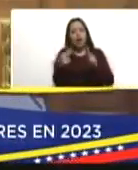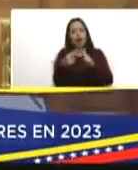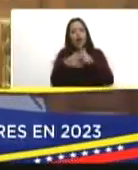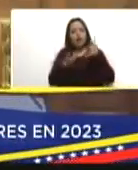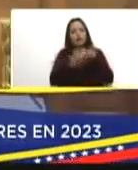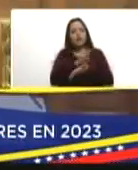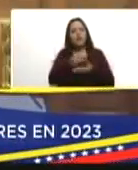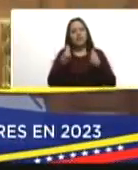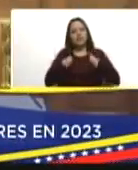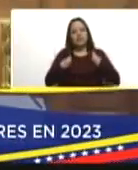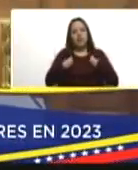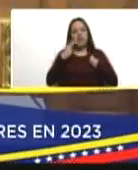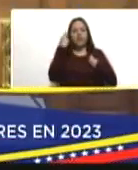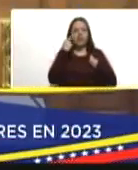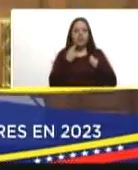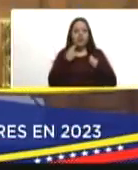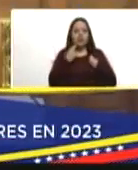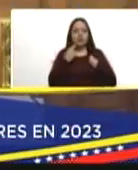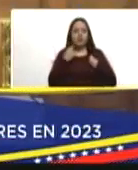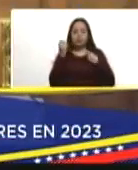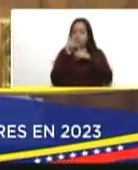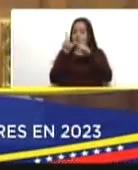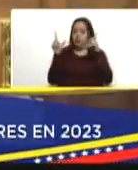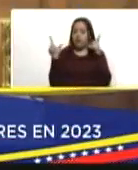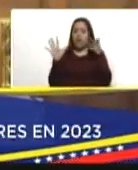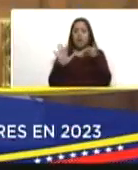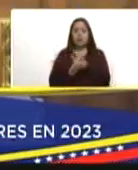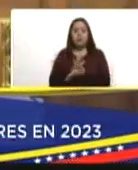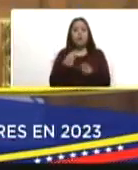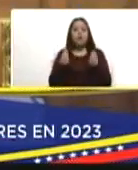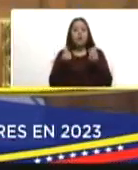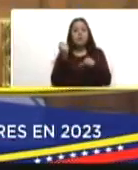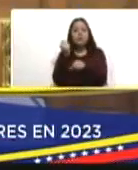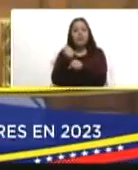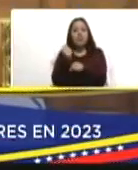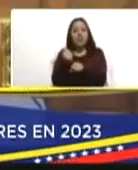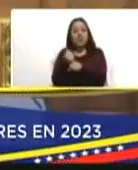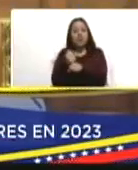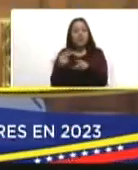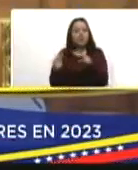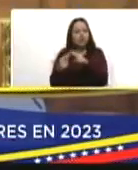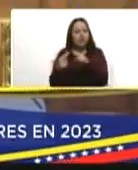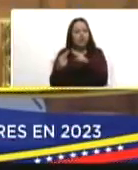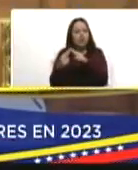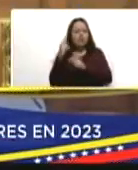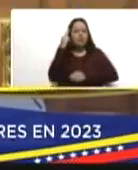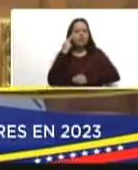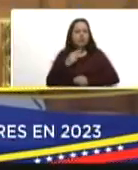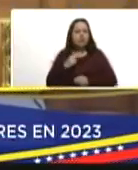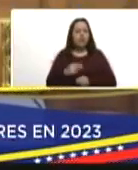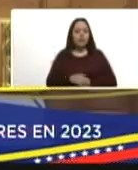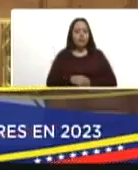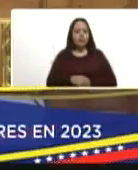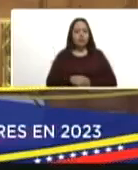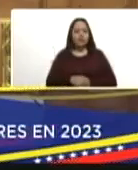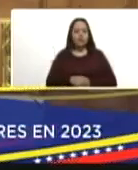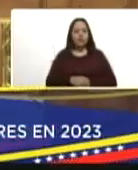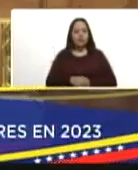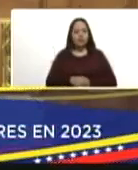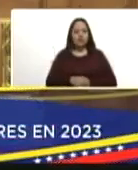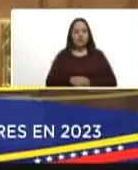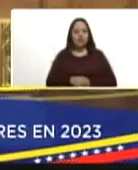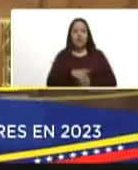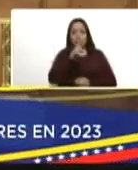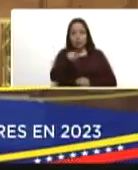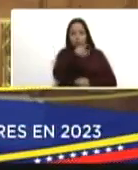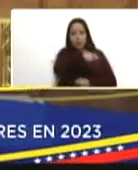impresionante el conocimiento de José Martí de la obra libertadora de Bolívar y de los Libertadores un